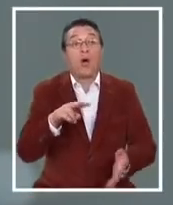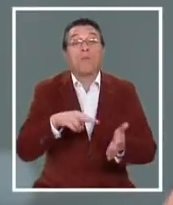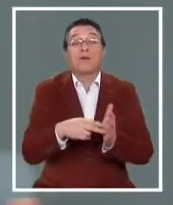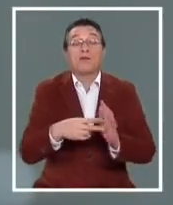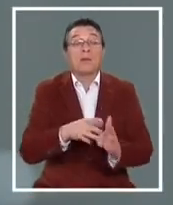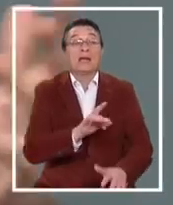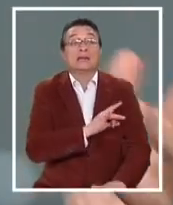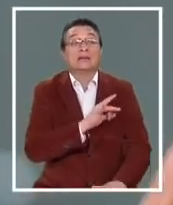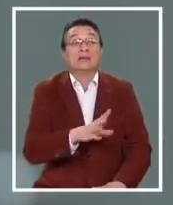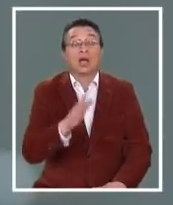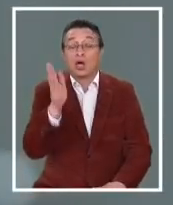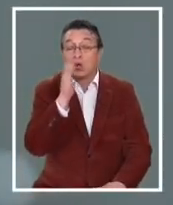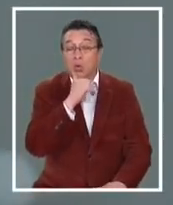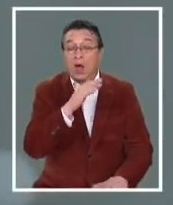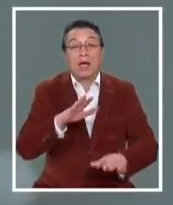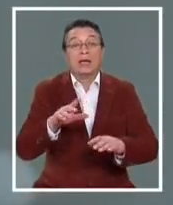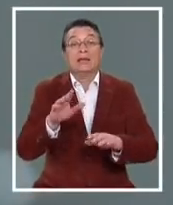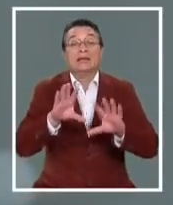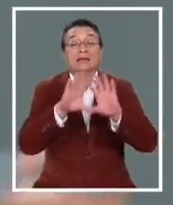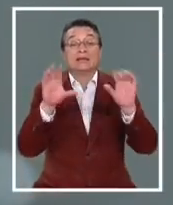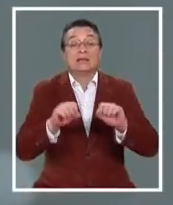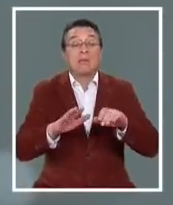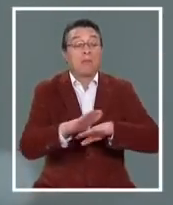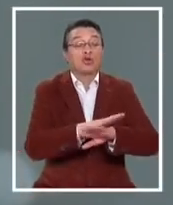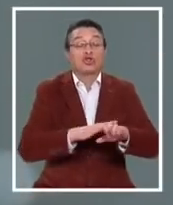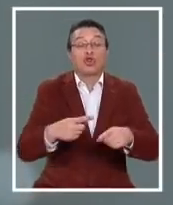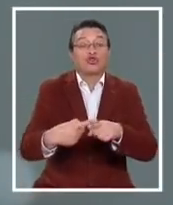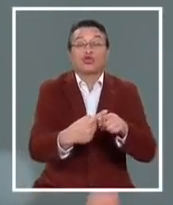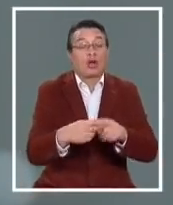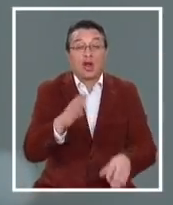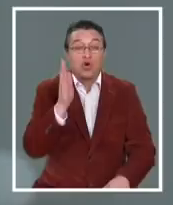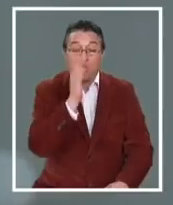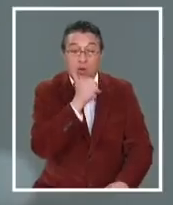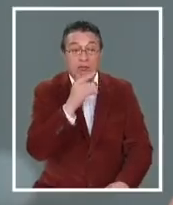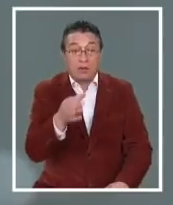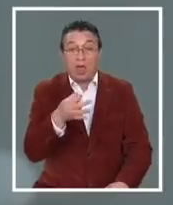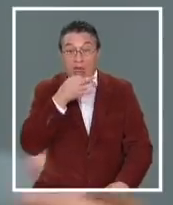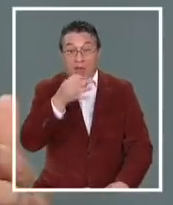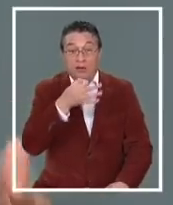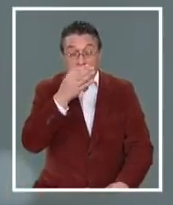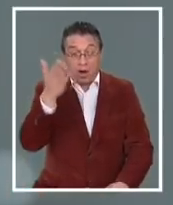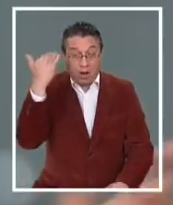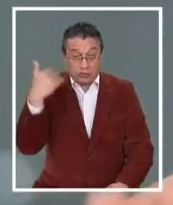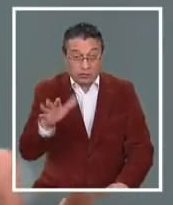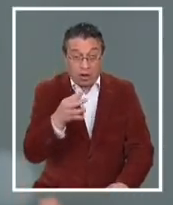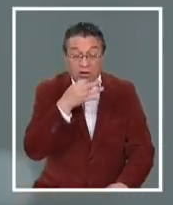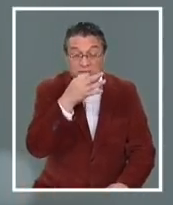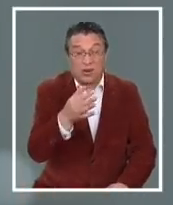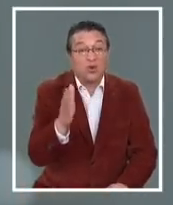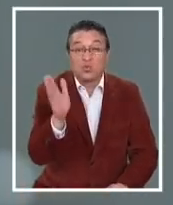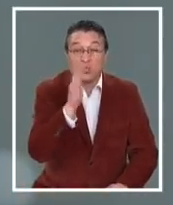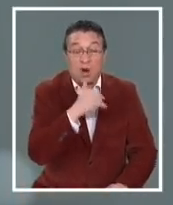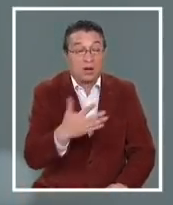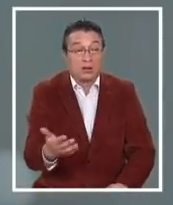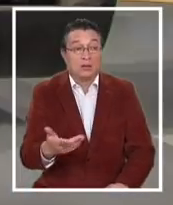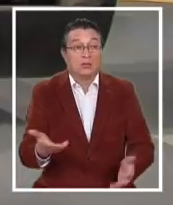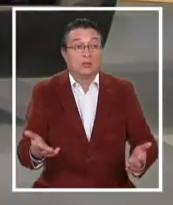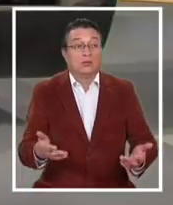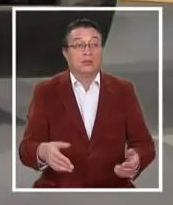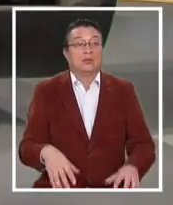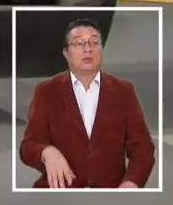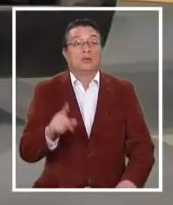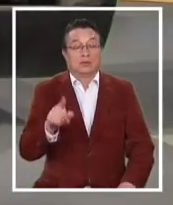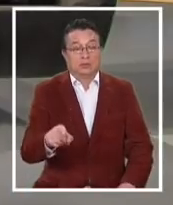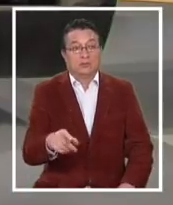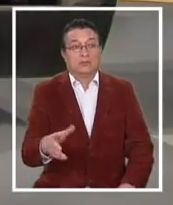problema es que en Chile no tenemos un sistema de protección social. Entonces no podemos ir a ayudar a la gente en una de sus vocerías. Sí. Una situación muy buena, digamos.